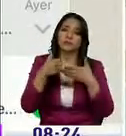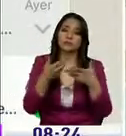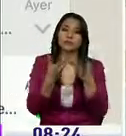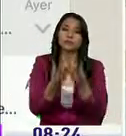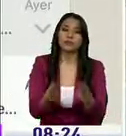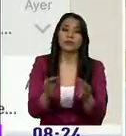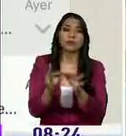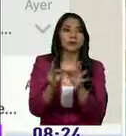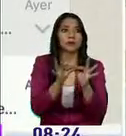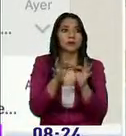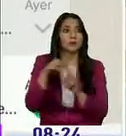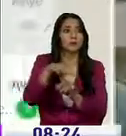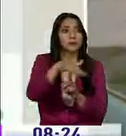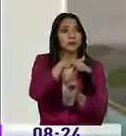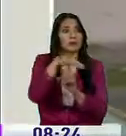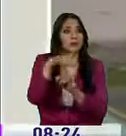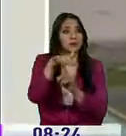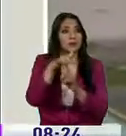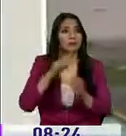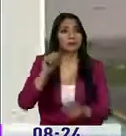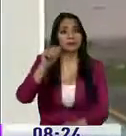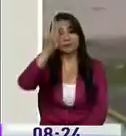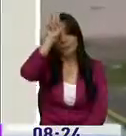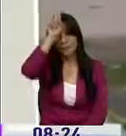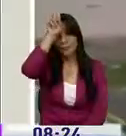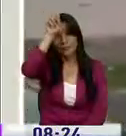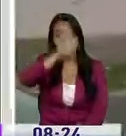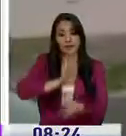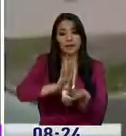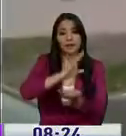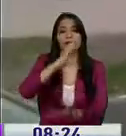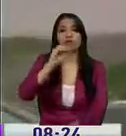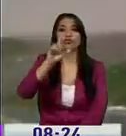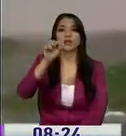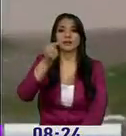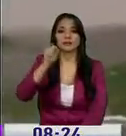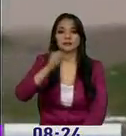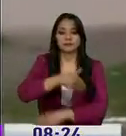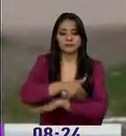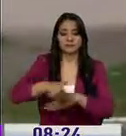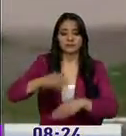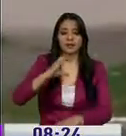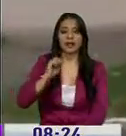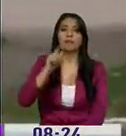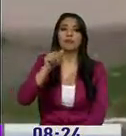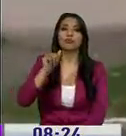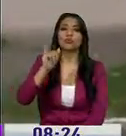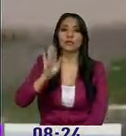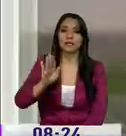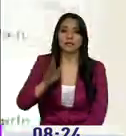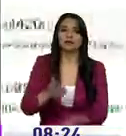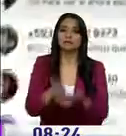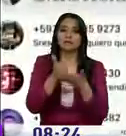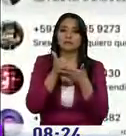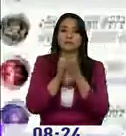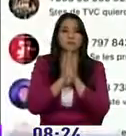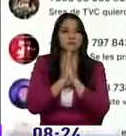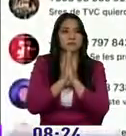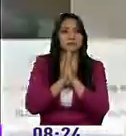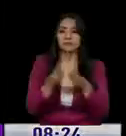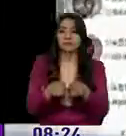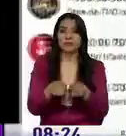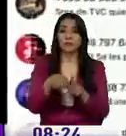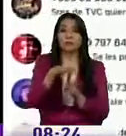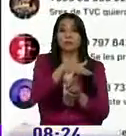arreglo del parque. Otro parque, Atahualpa, barrio Collas, calle Capulíes, parque que necesita ayuda. Van varios